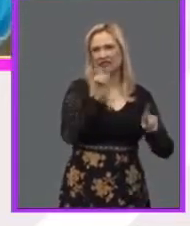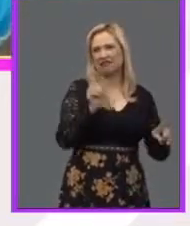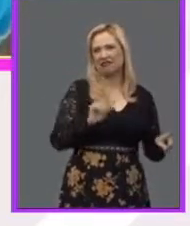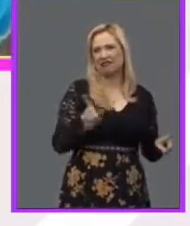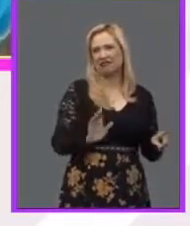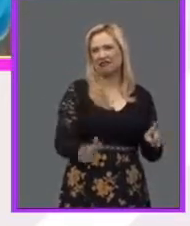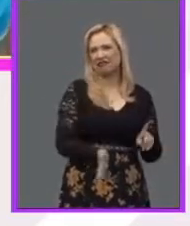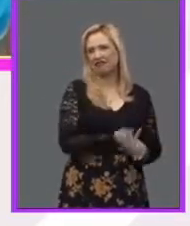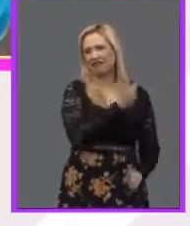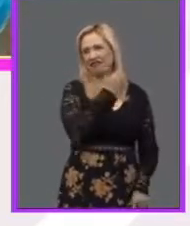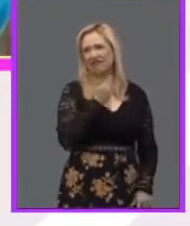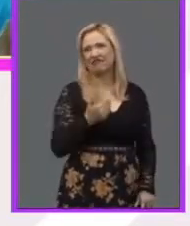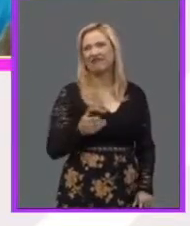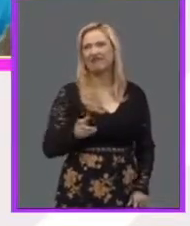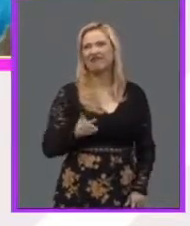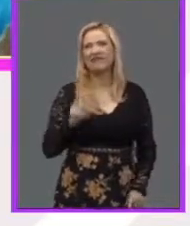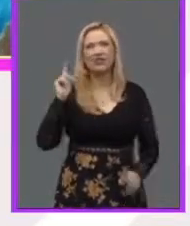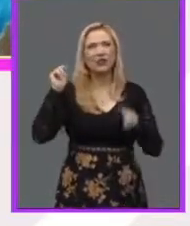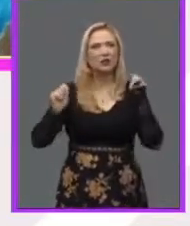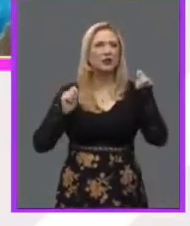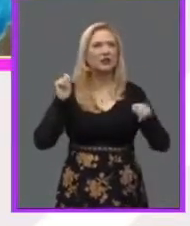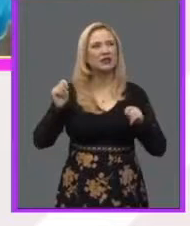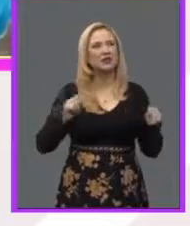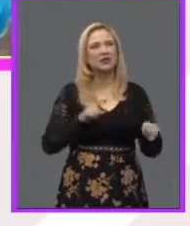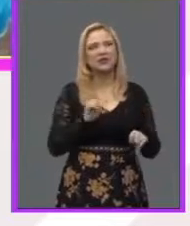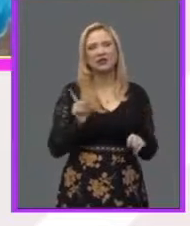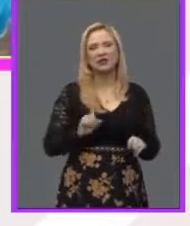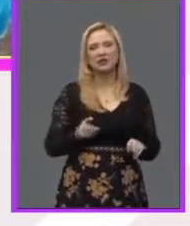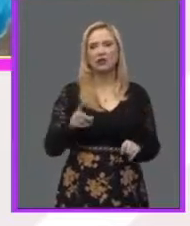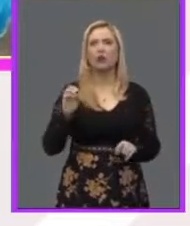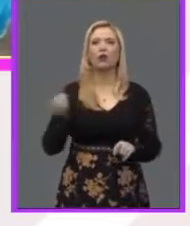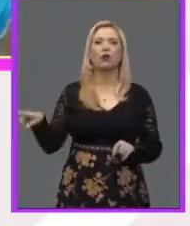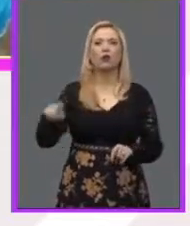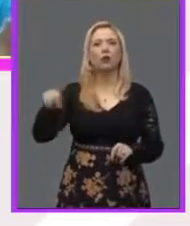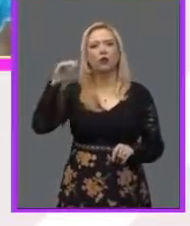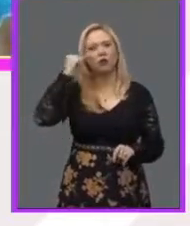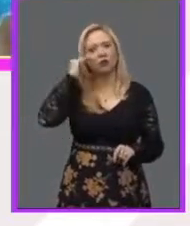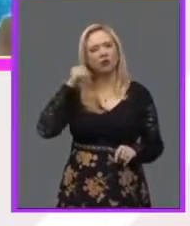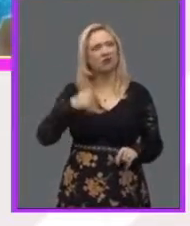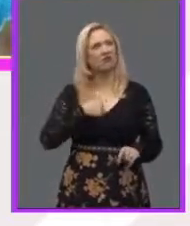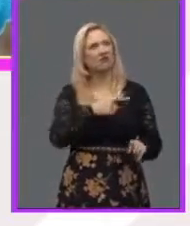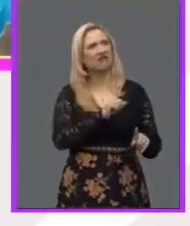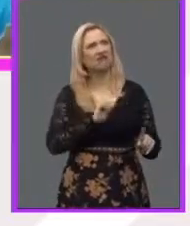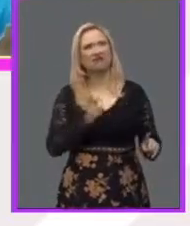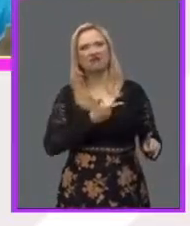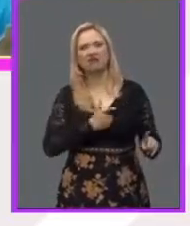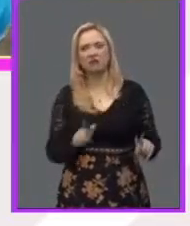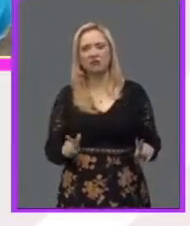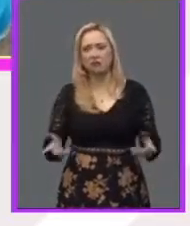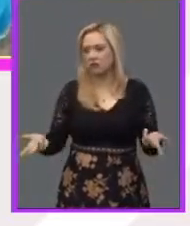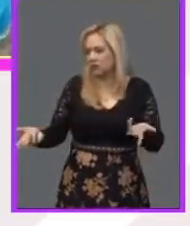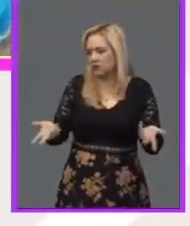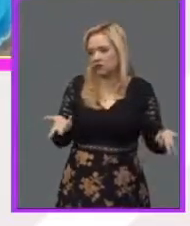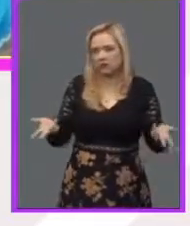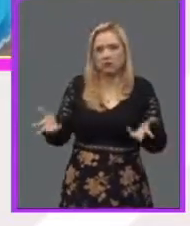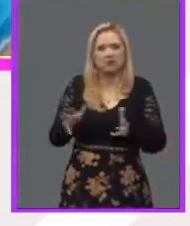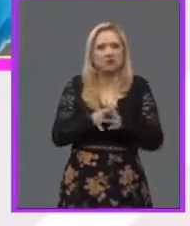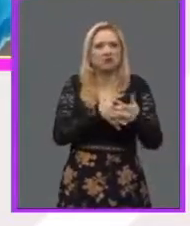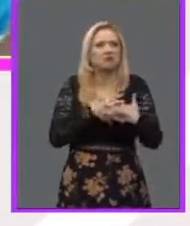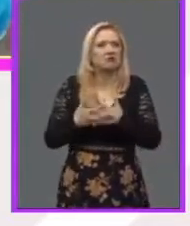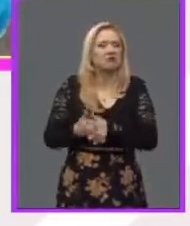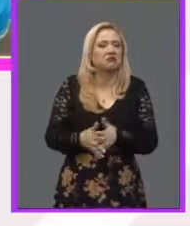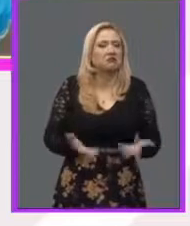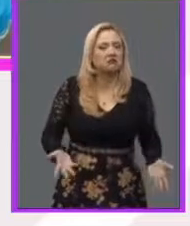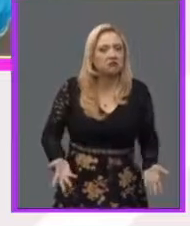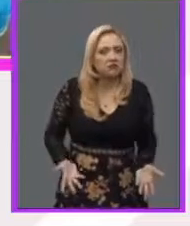esa exotización que no sienten que les representa. Entonces, como el turismo no ha incluido esa parte. Y por otro lado, pues